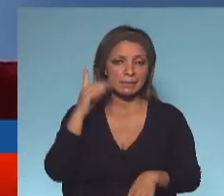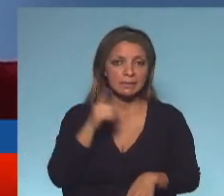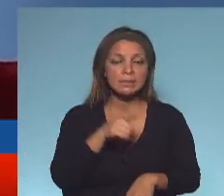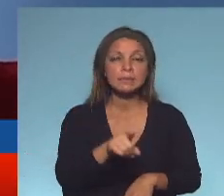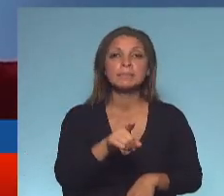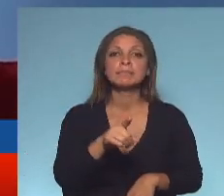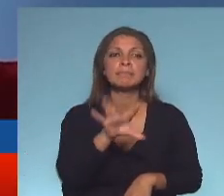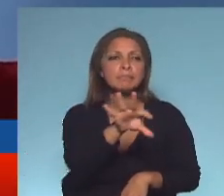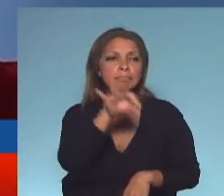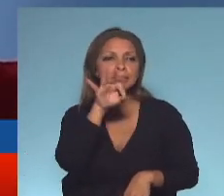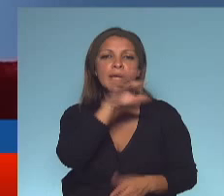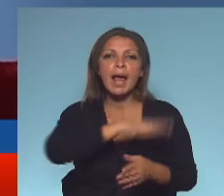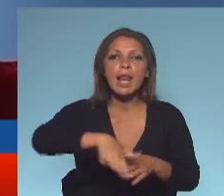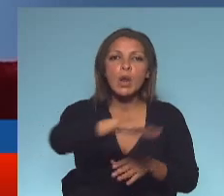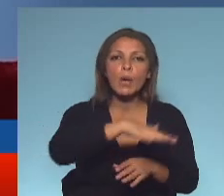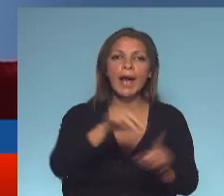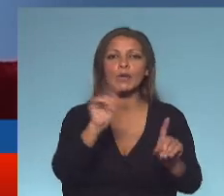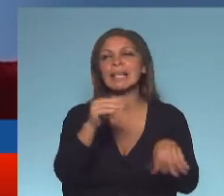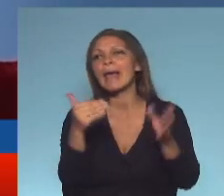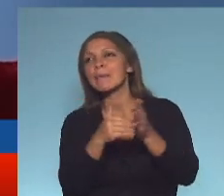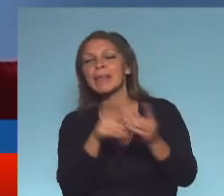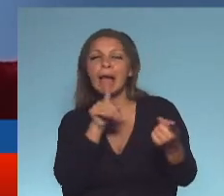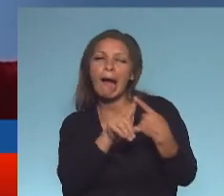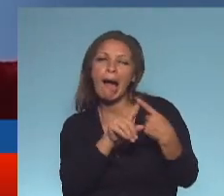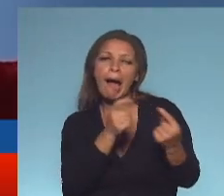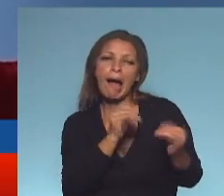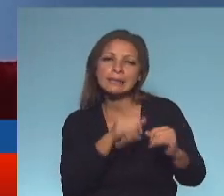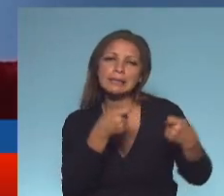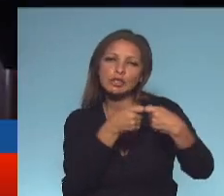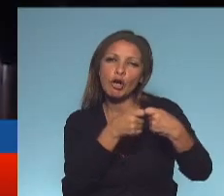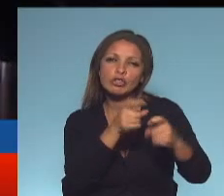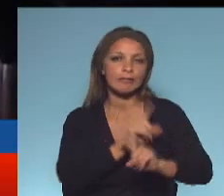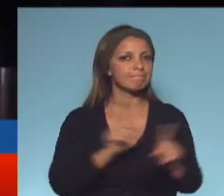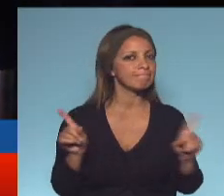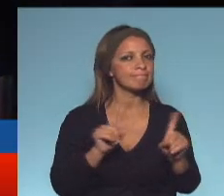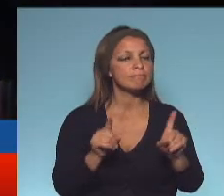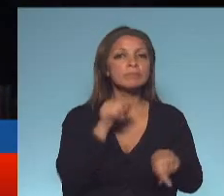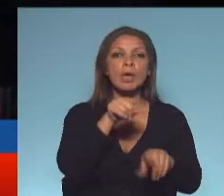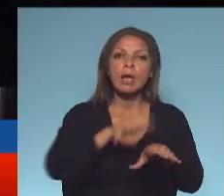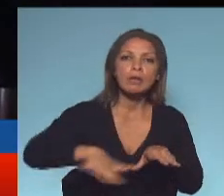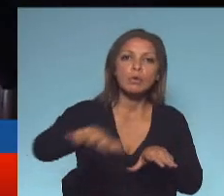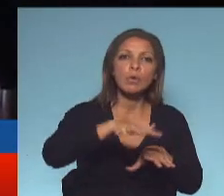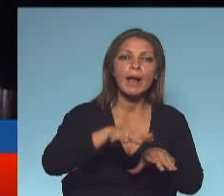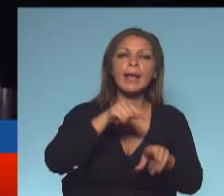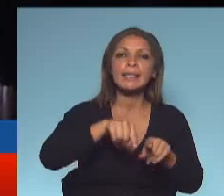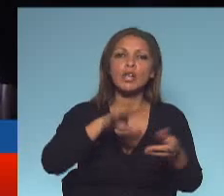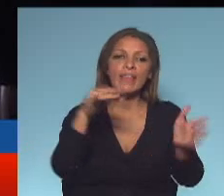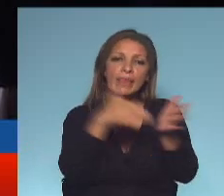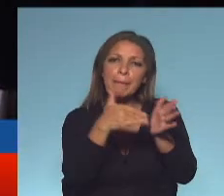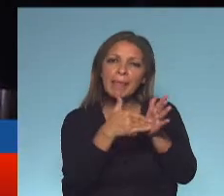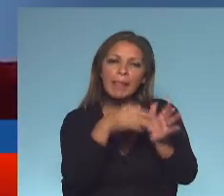selección del lugar no es un amiguismo o el color político, la bandería política de quien gobierna, sino el ordenador de un mapa que